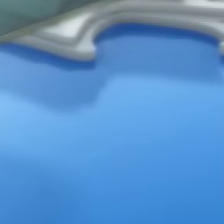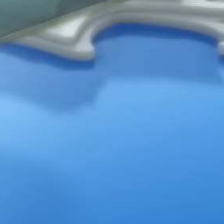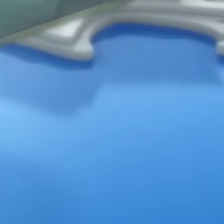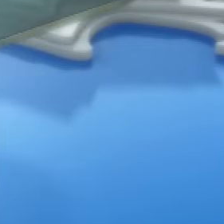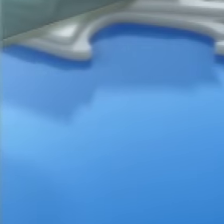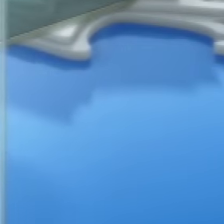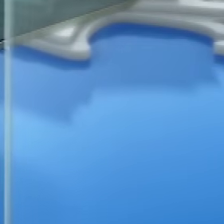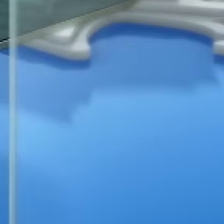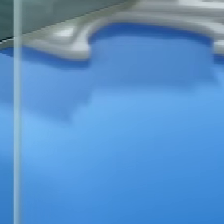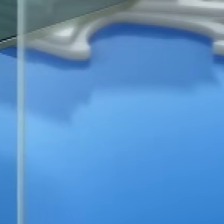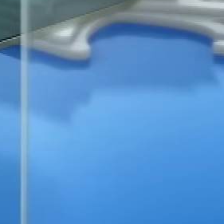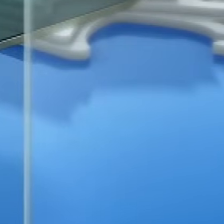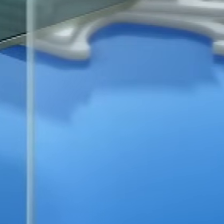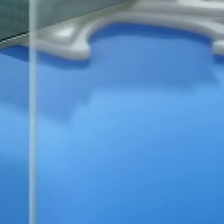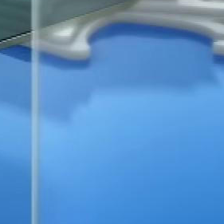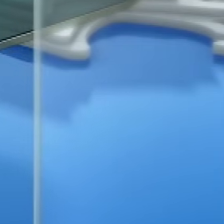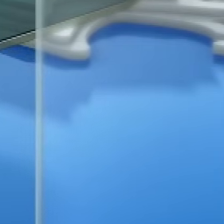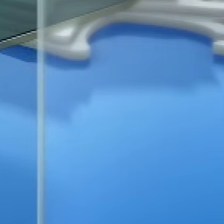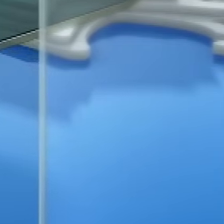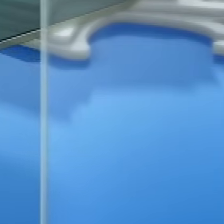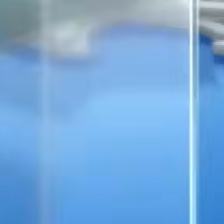Noticentro 1, CMI.